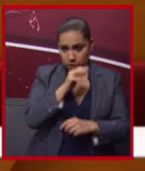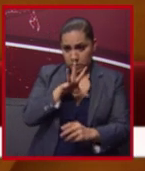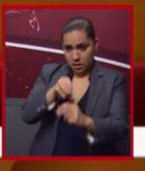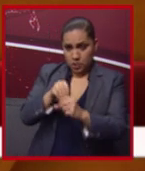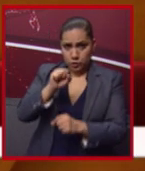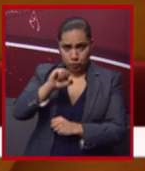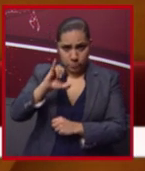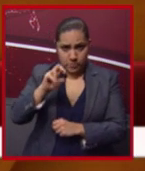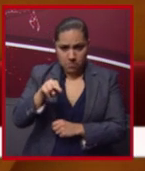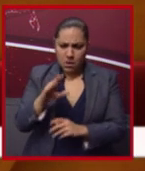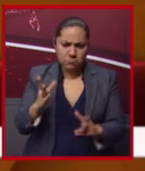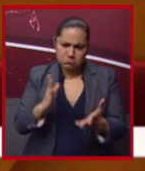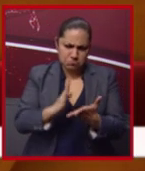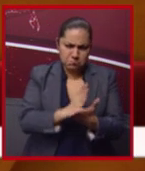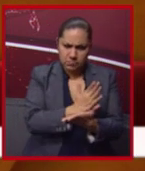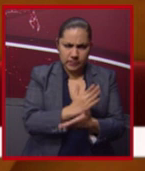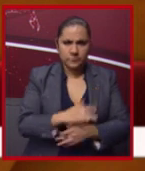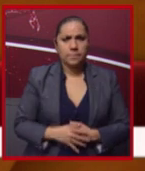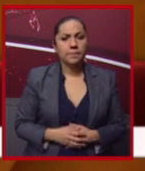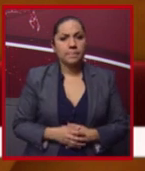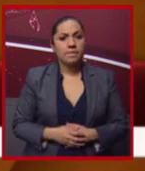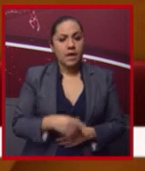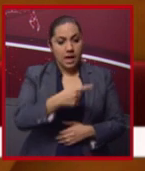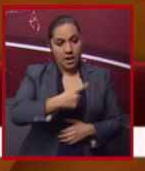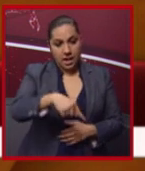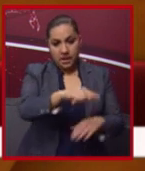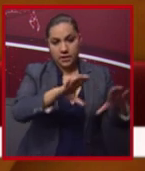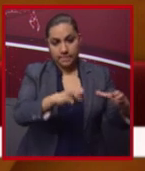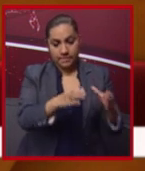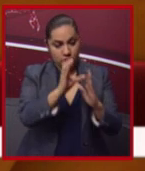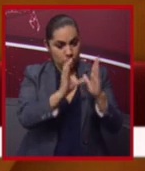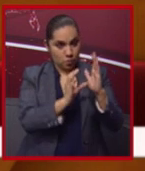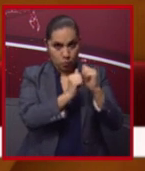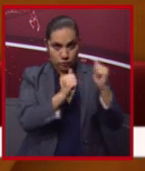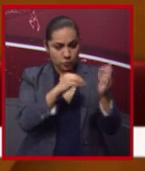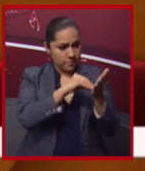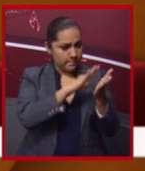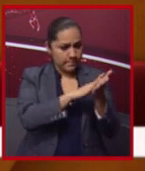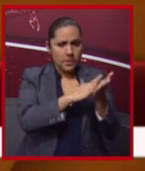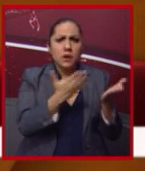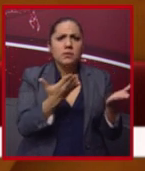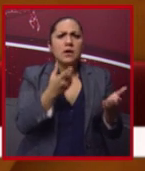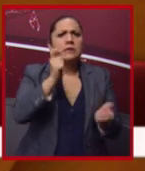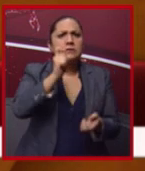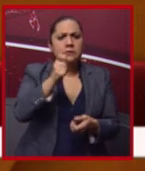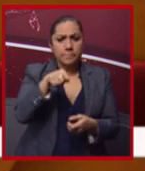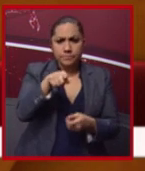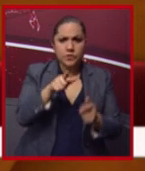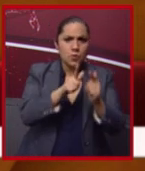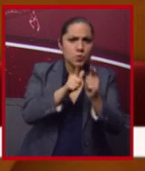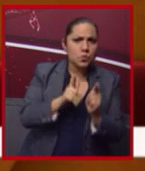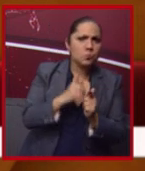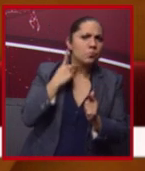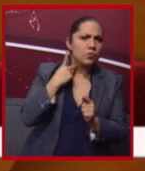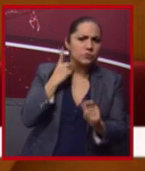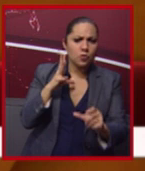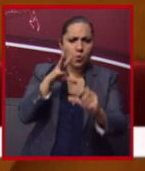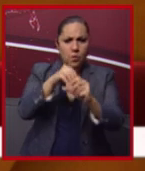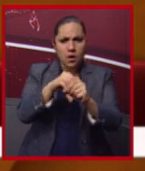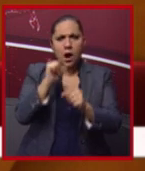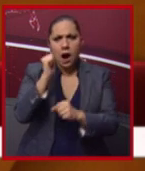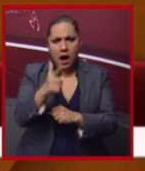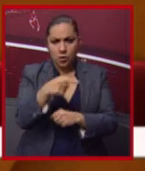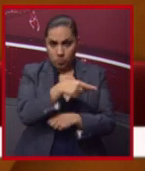Nuestro cuerpo constitucional no contempla la militancia política como un impedimento para la elección de jueces